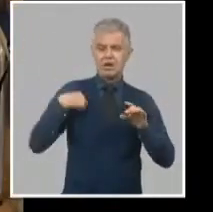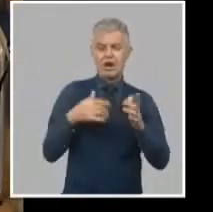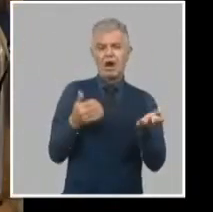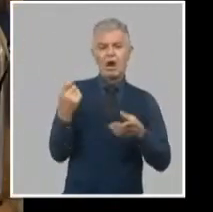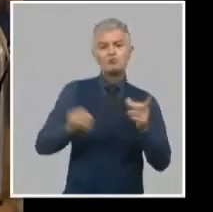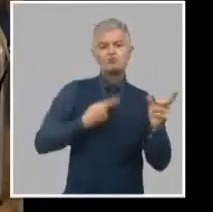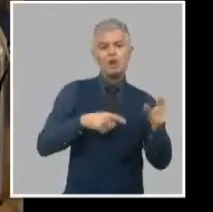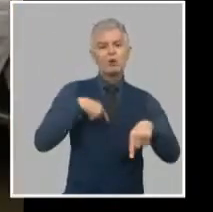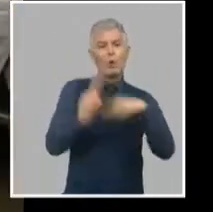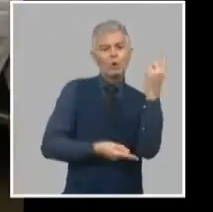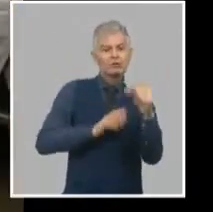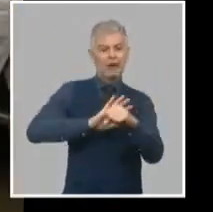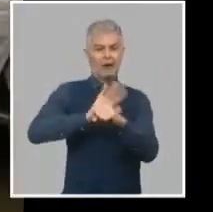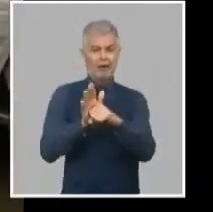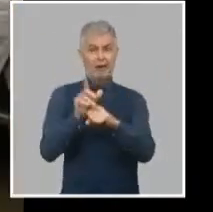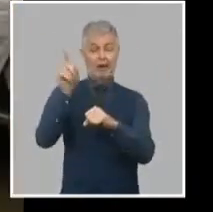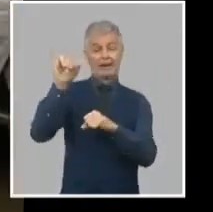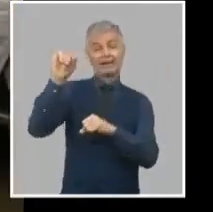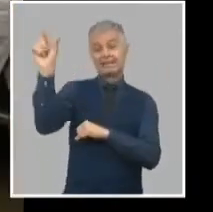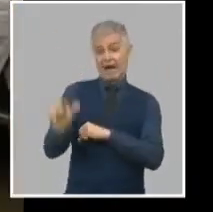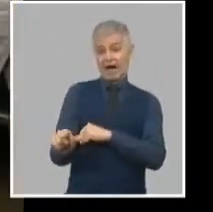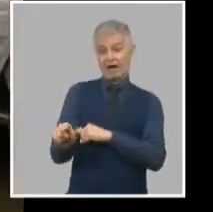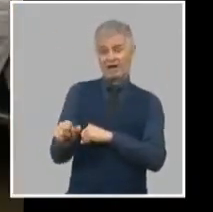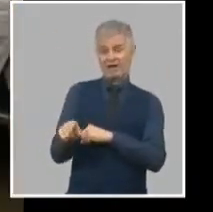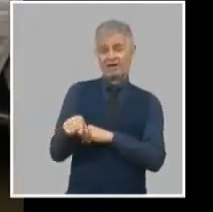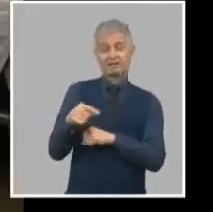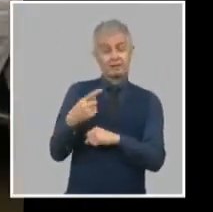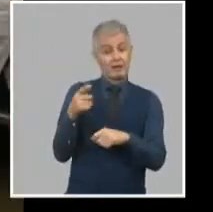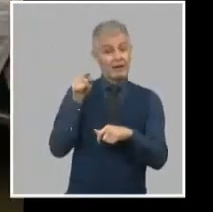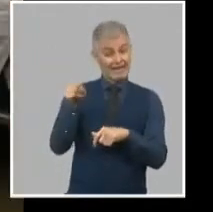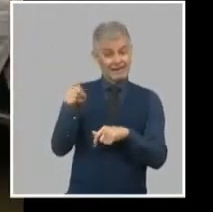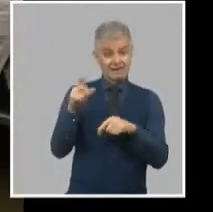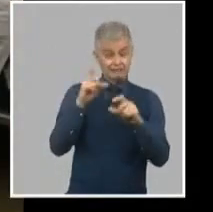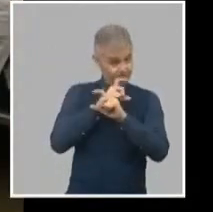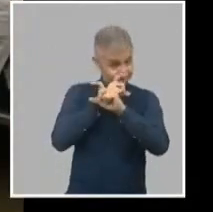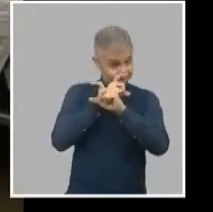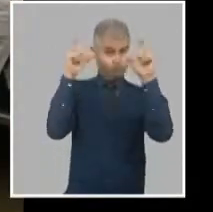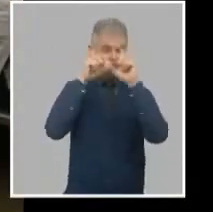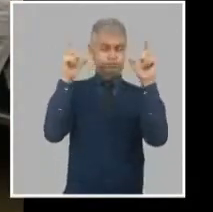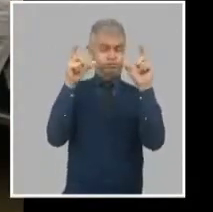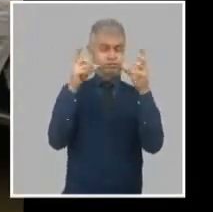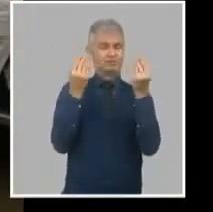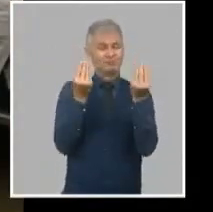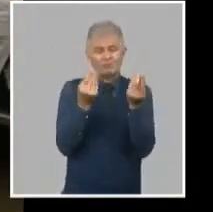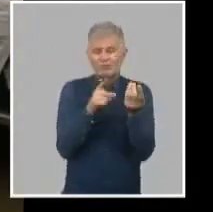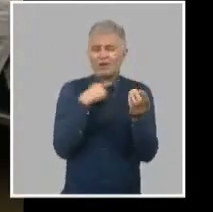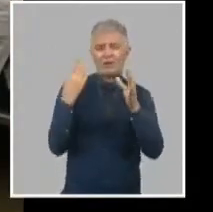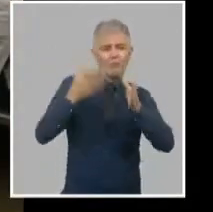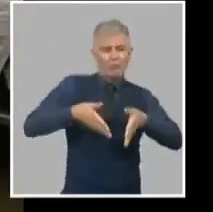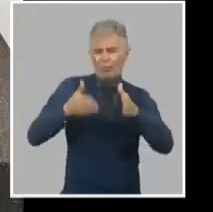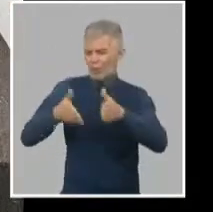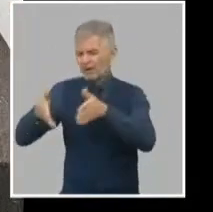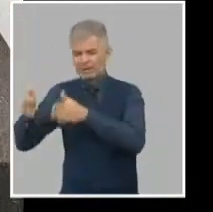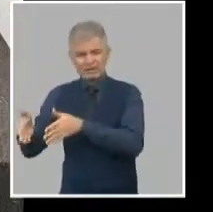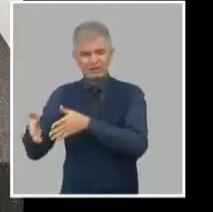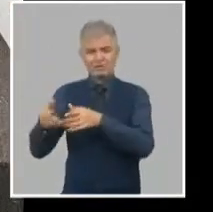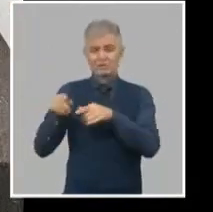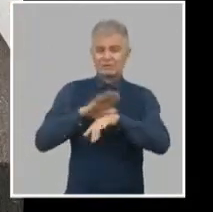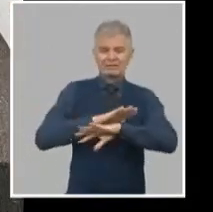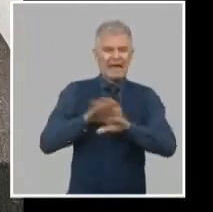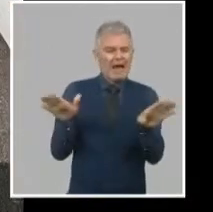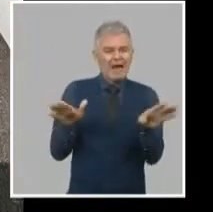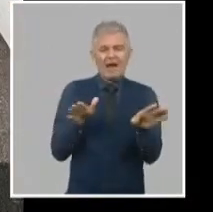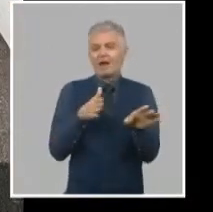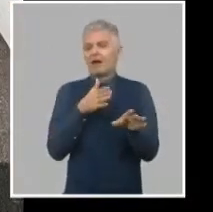en Italia, que en ese momento era impactante las imágenes que se veían en la televisión de la cantidad de fallecidos que ya casi